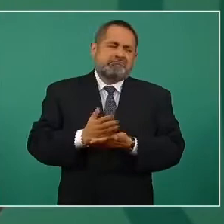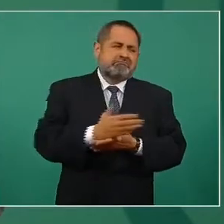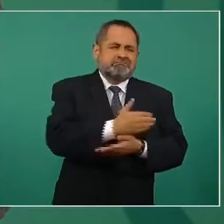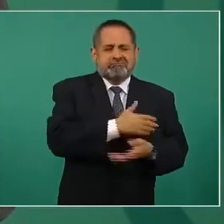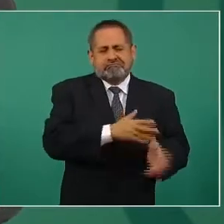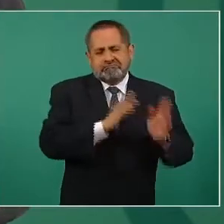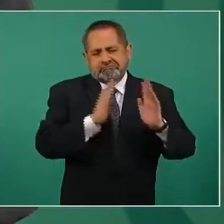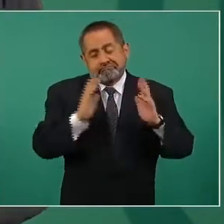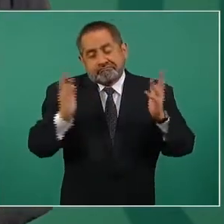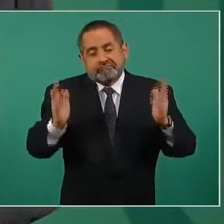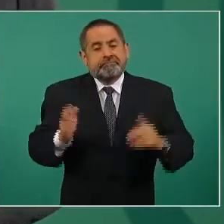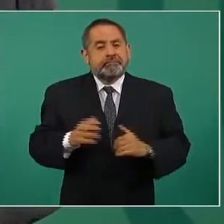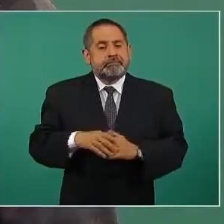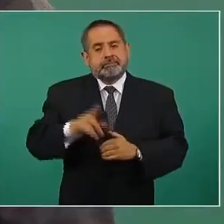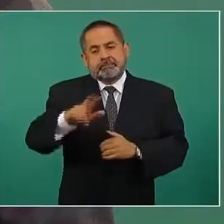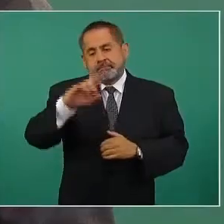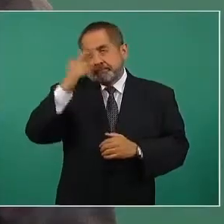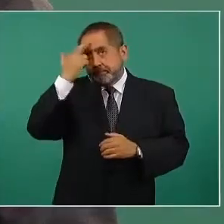Yo me acuerdo que